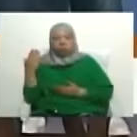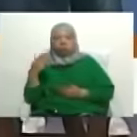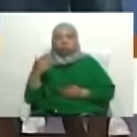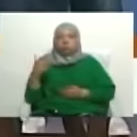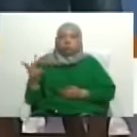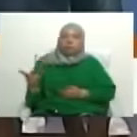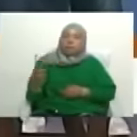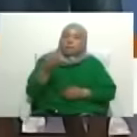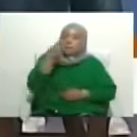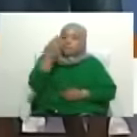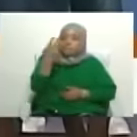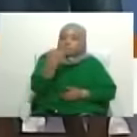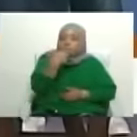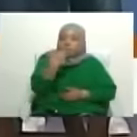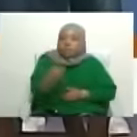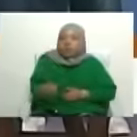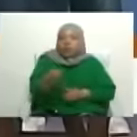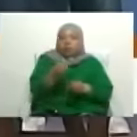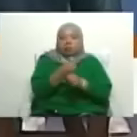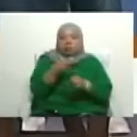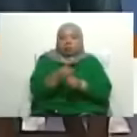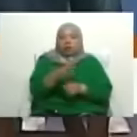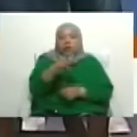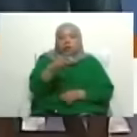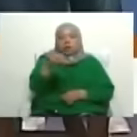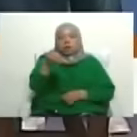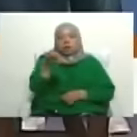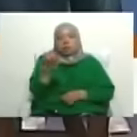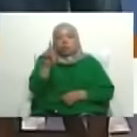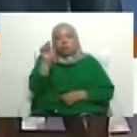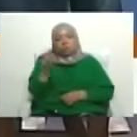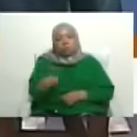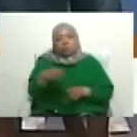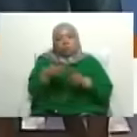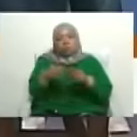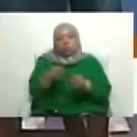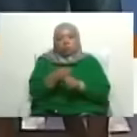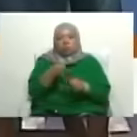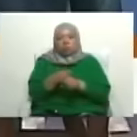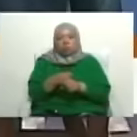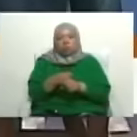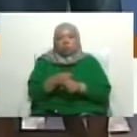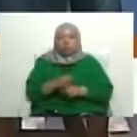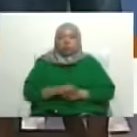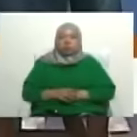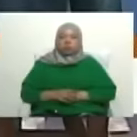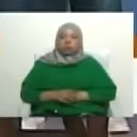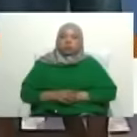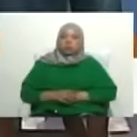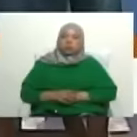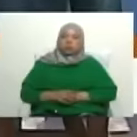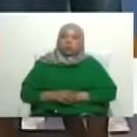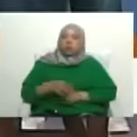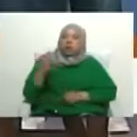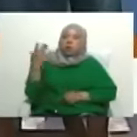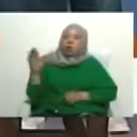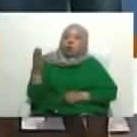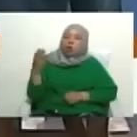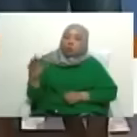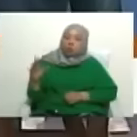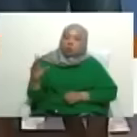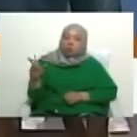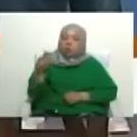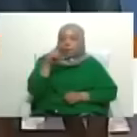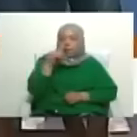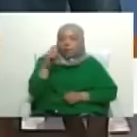Mes y medio para que CNN empezara a decir, ah, parece que se entrenaron en Chinácota, en las afueras de Pamplona, en Colombia. Mes y